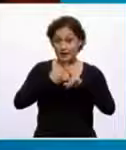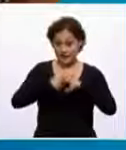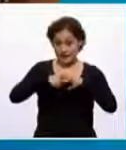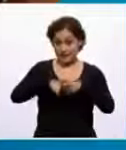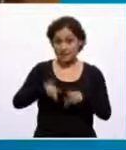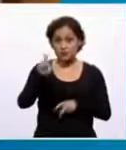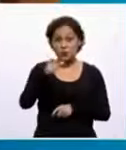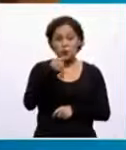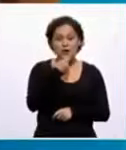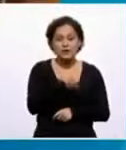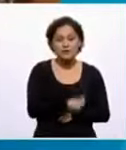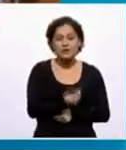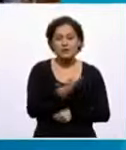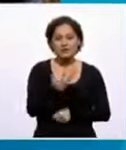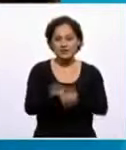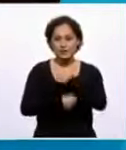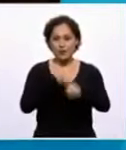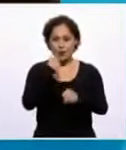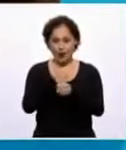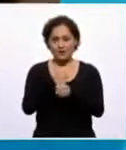cuando empezó. Pero